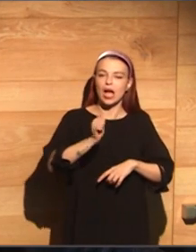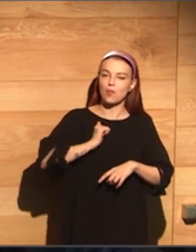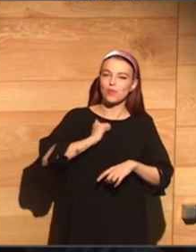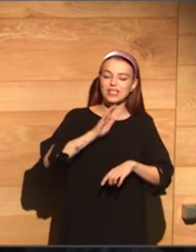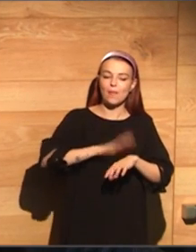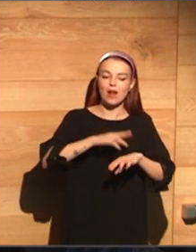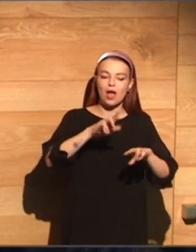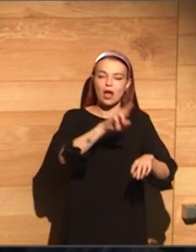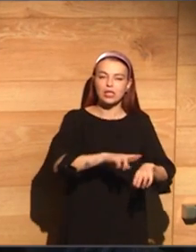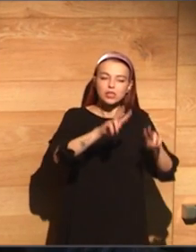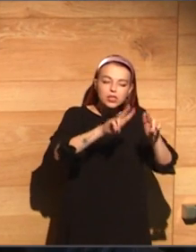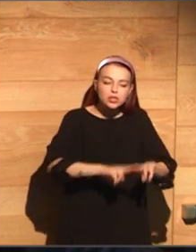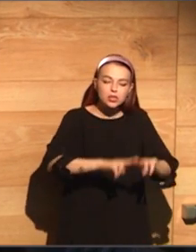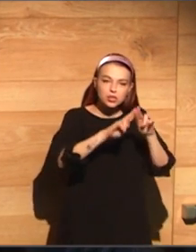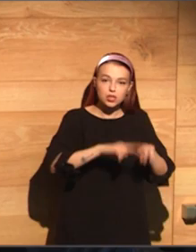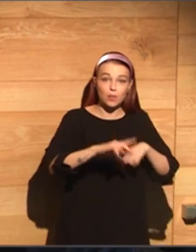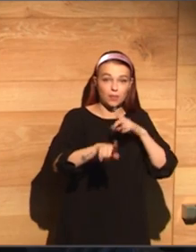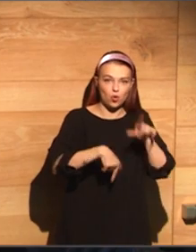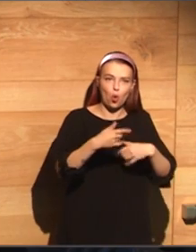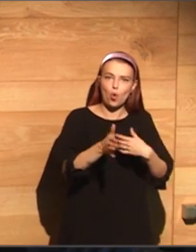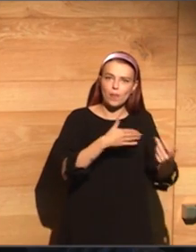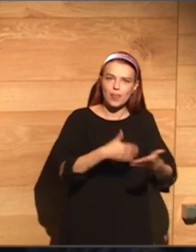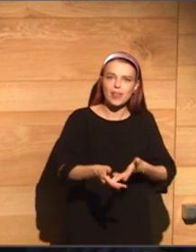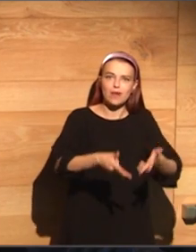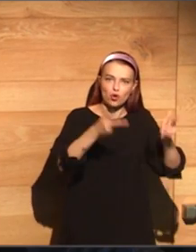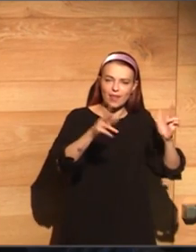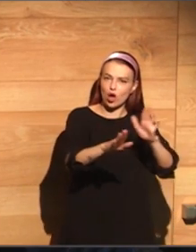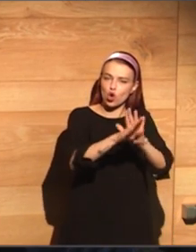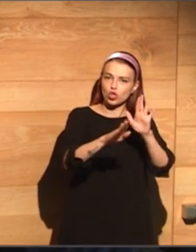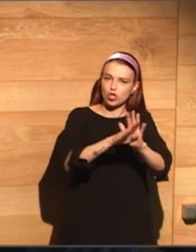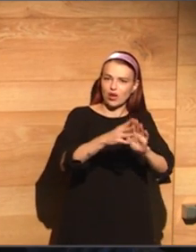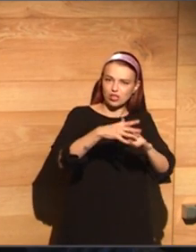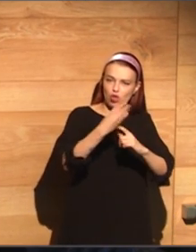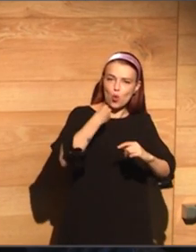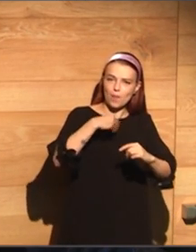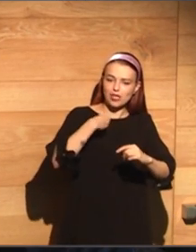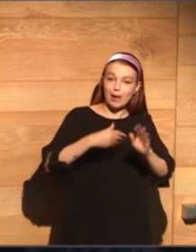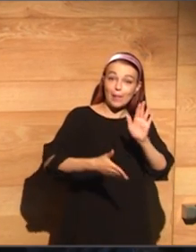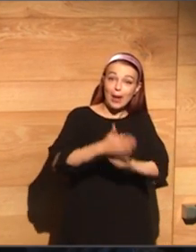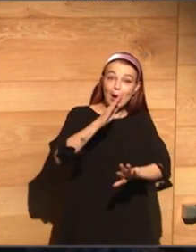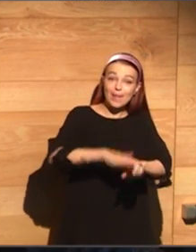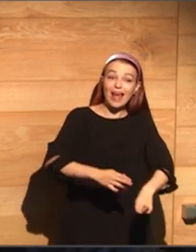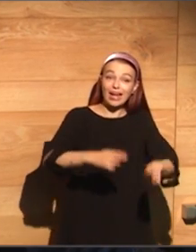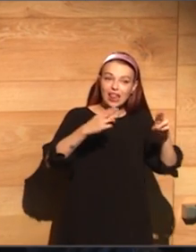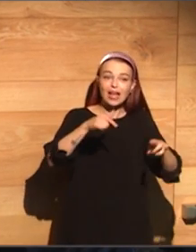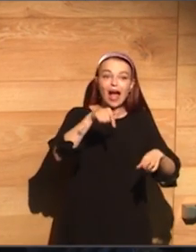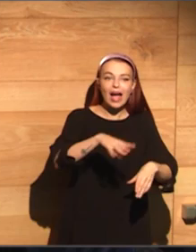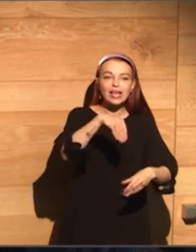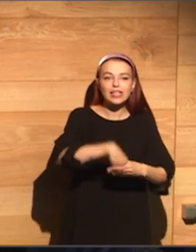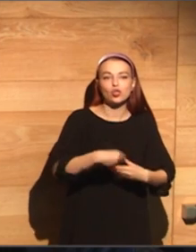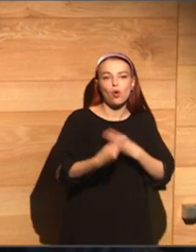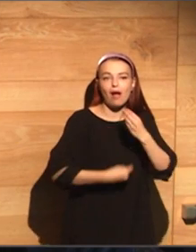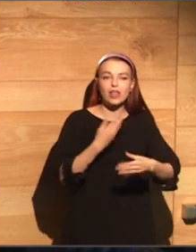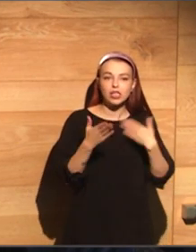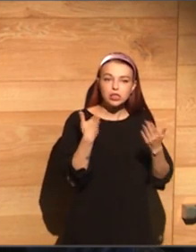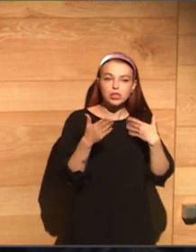con Franco en absoluto. Después, con la llegada de la democracia, se seguían tomando decisiones en cacerías. En cacerías, sí, es verdad. Y se sigue haciendo. Y en palcos